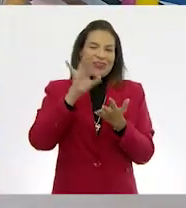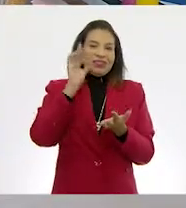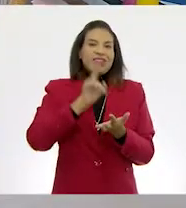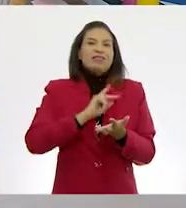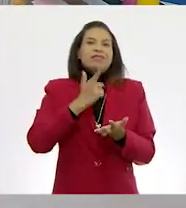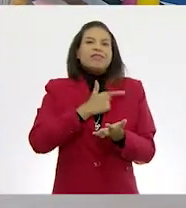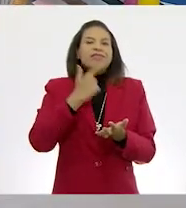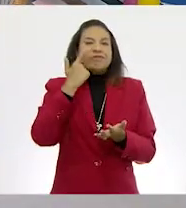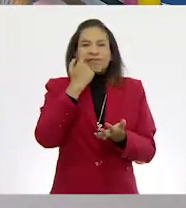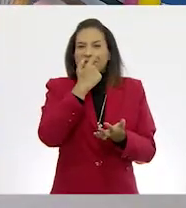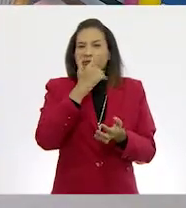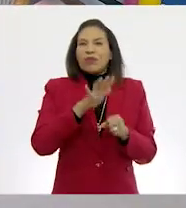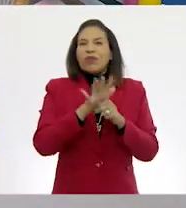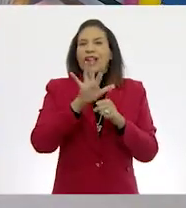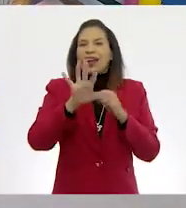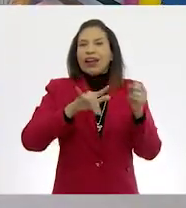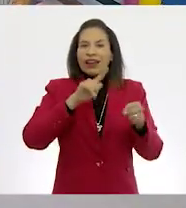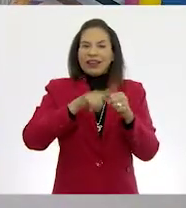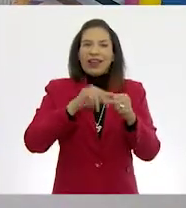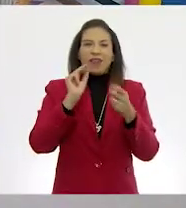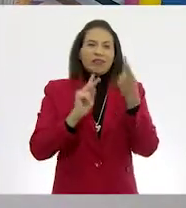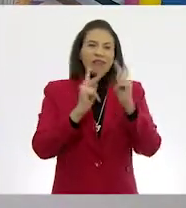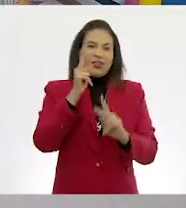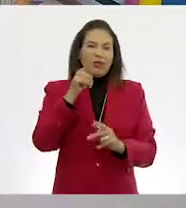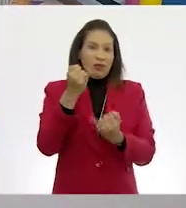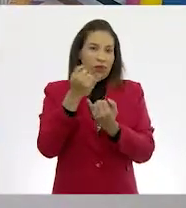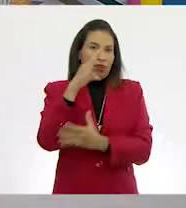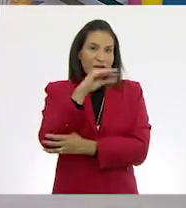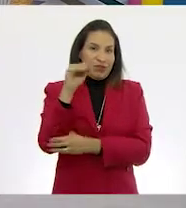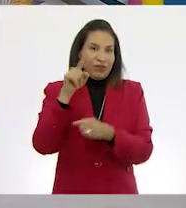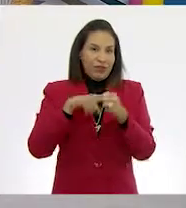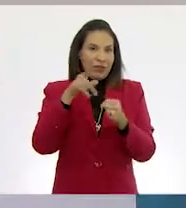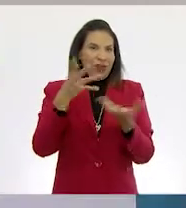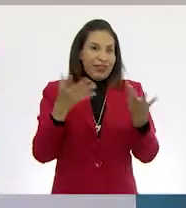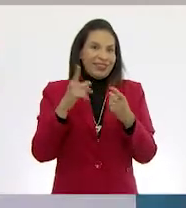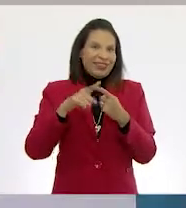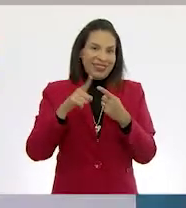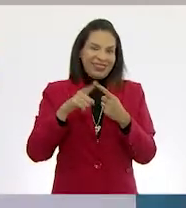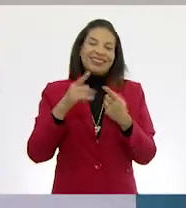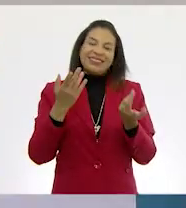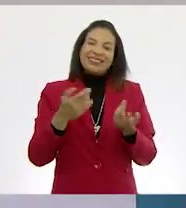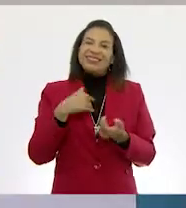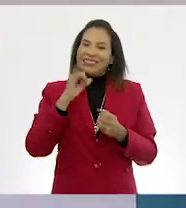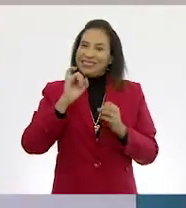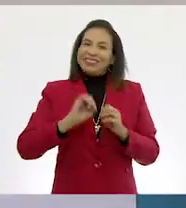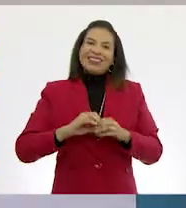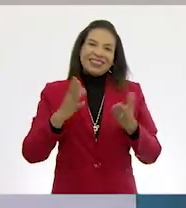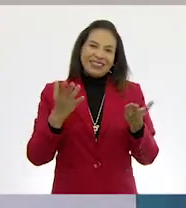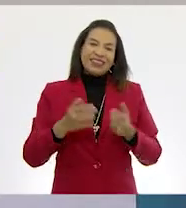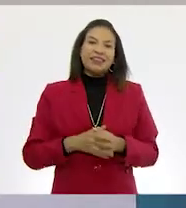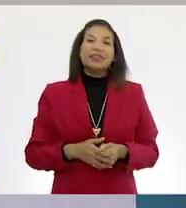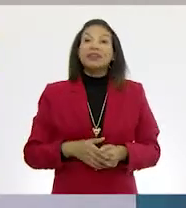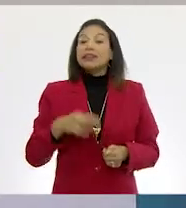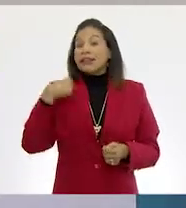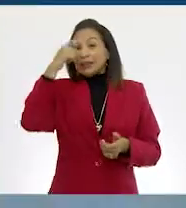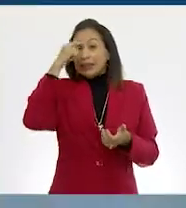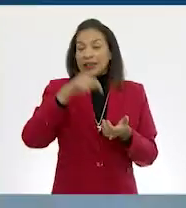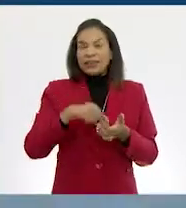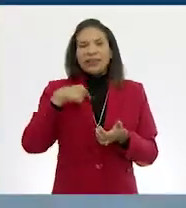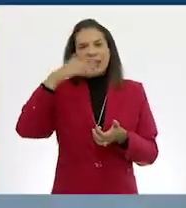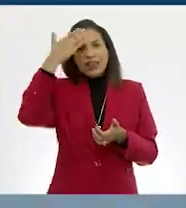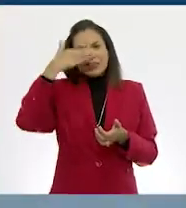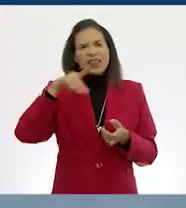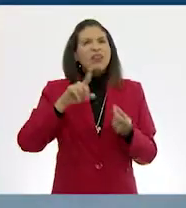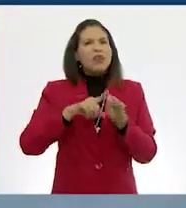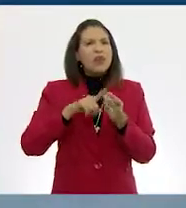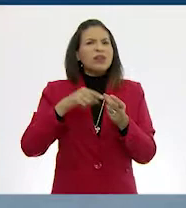especie endémica y tú también vas a hacer tu tarea verdad por supuesto que sí hoy creo que yo ya sé